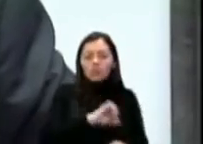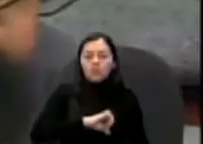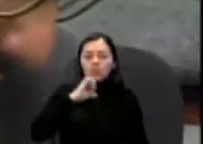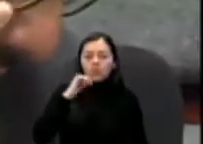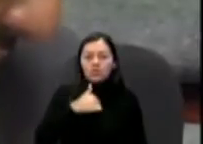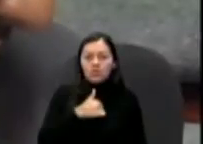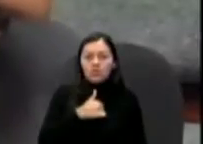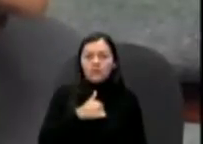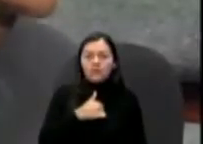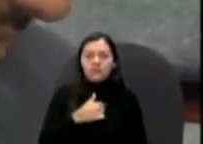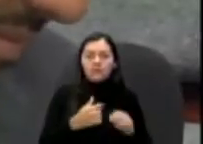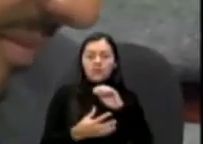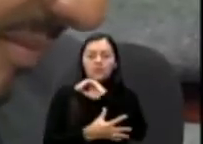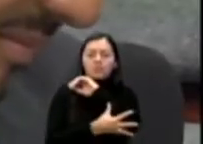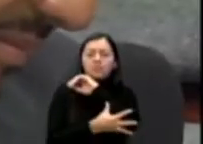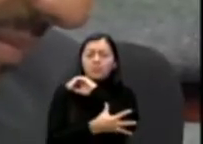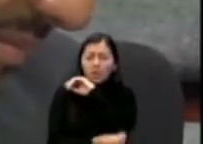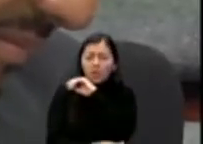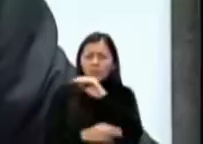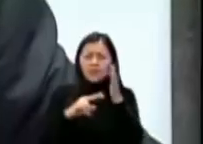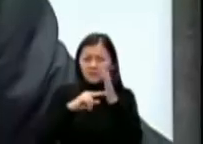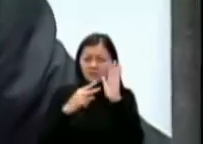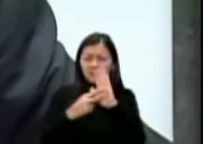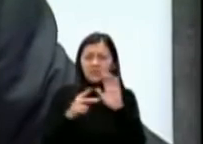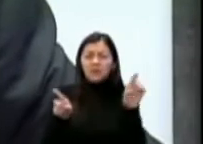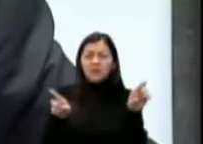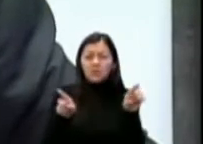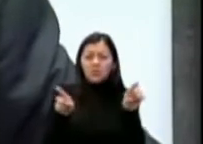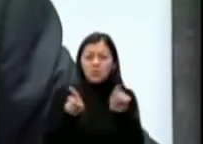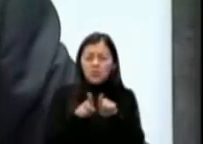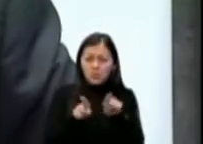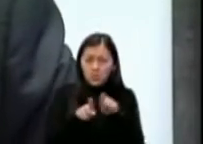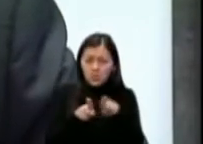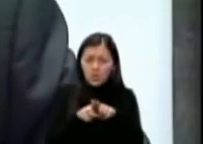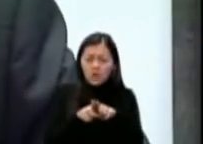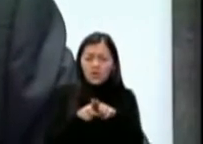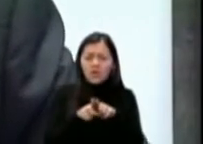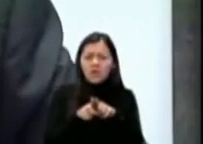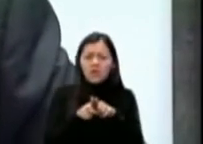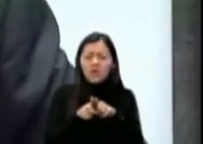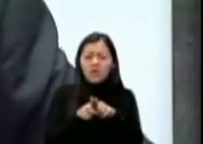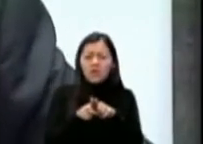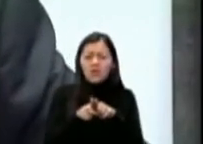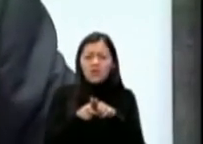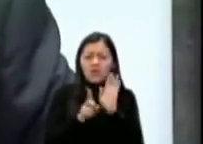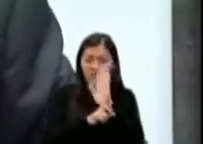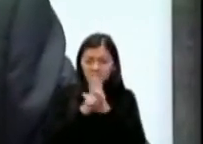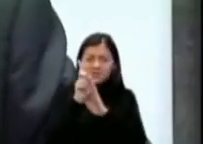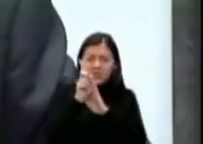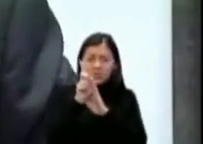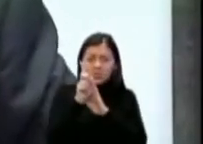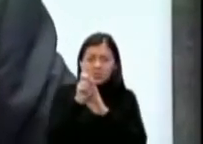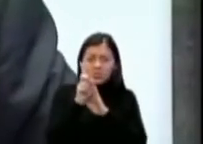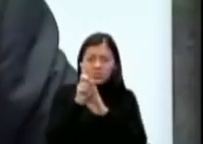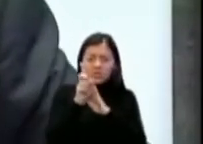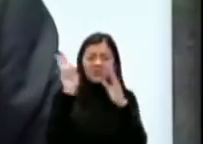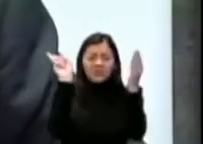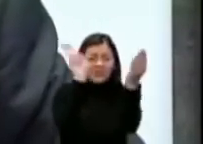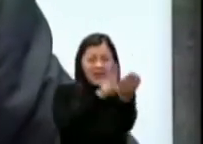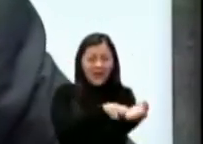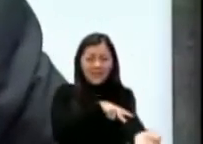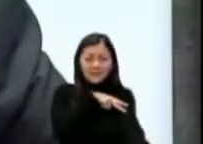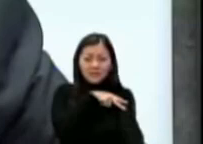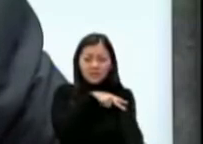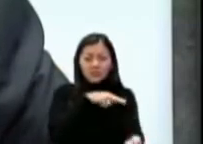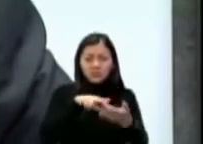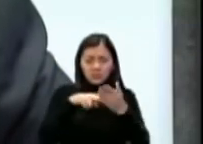pobreza no es no es no tiene contradicción alguna con desarrollo ni tradición tiene